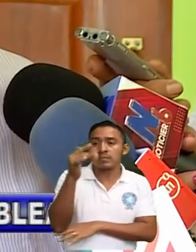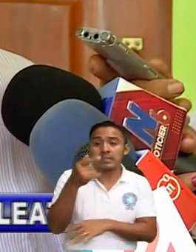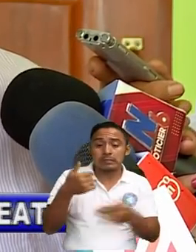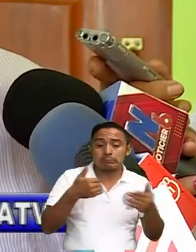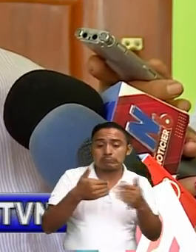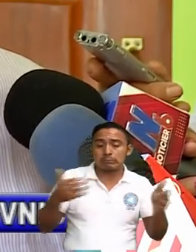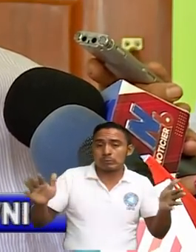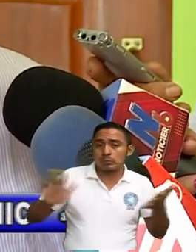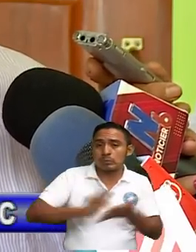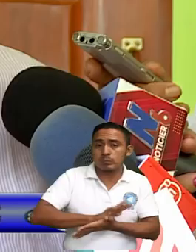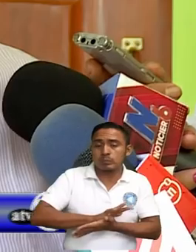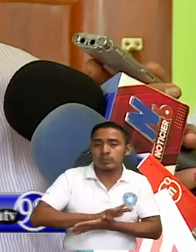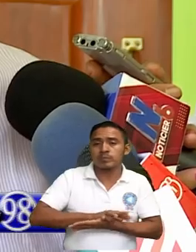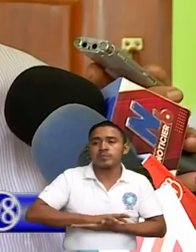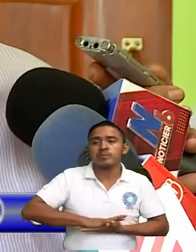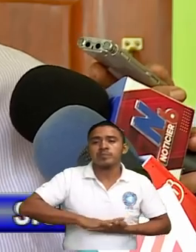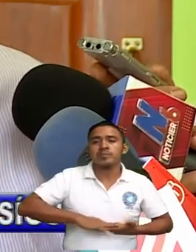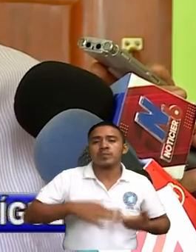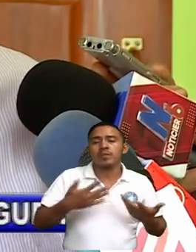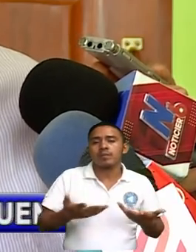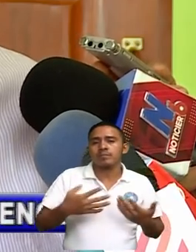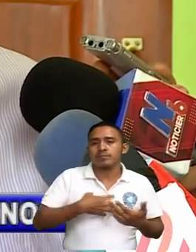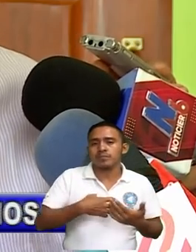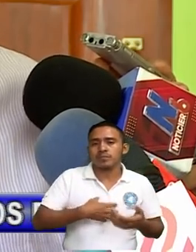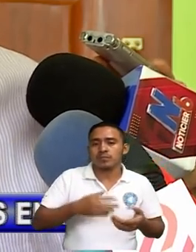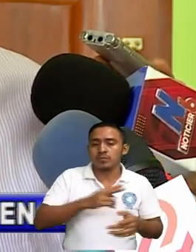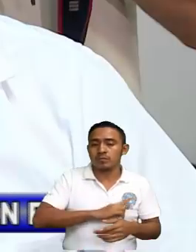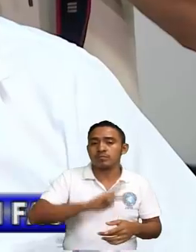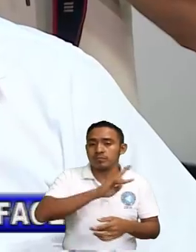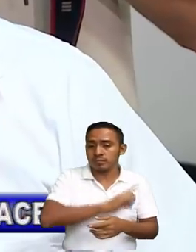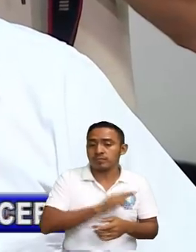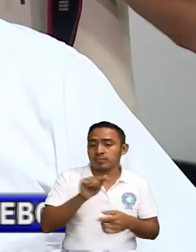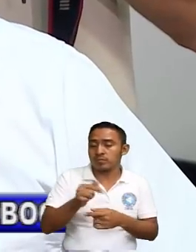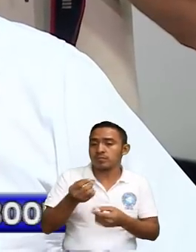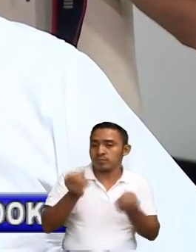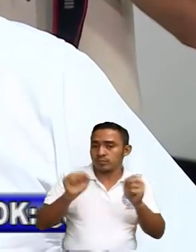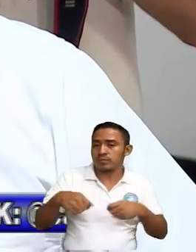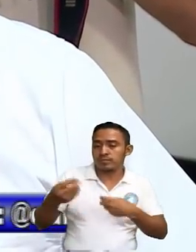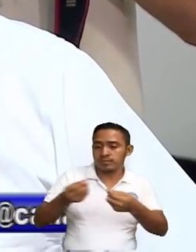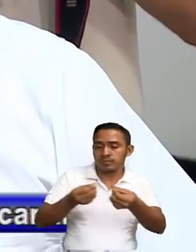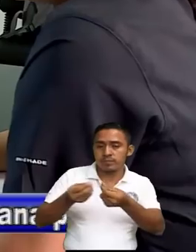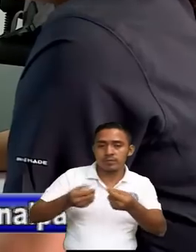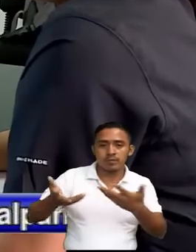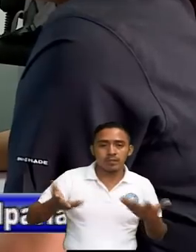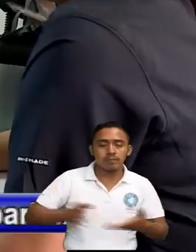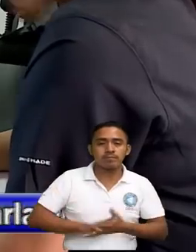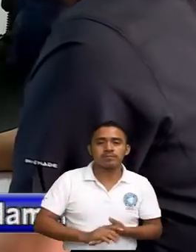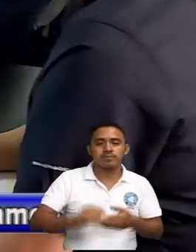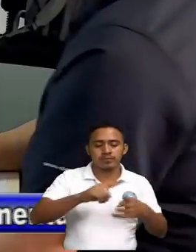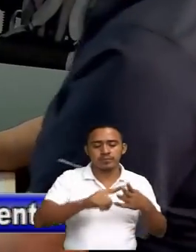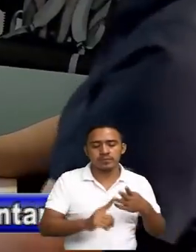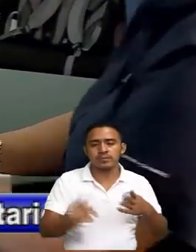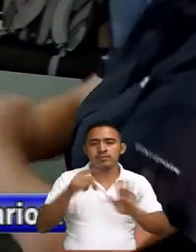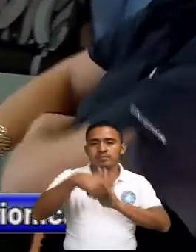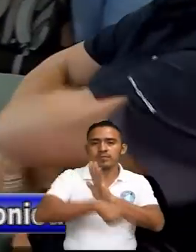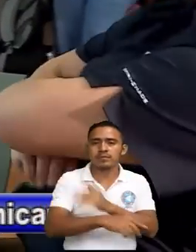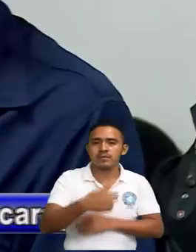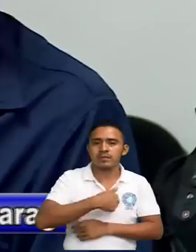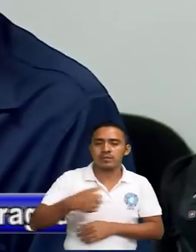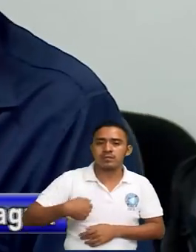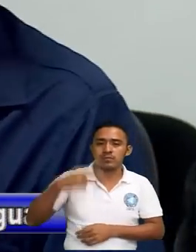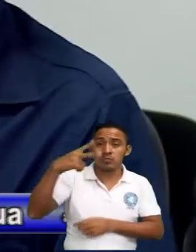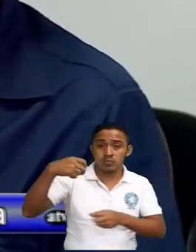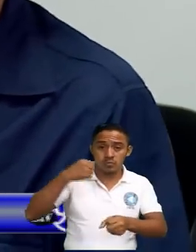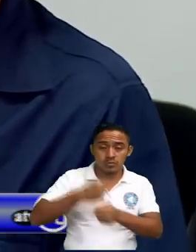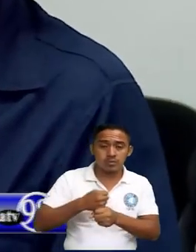peligro de extinción y que son de alto valor comercial. El proyecto que las tres naciones ejecutarán durante